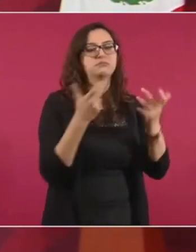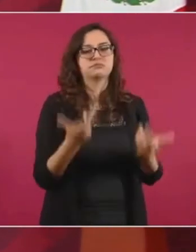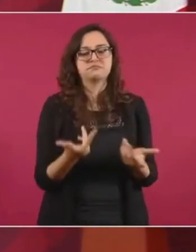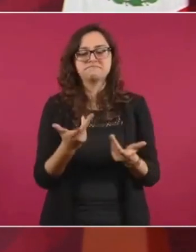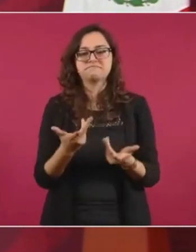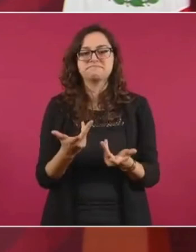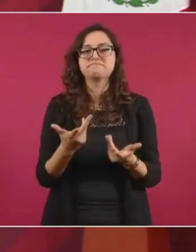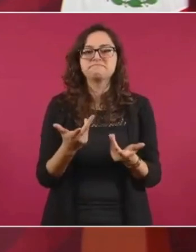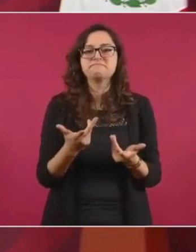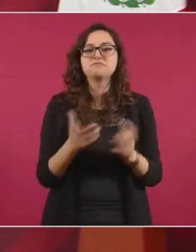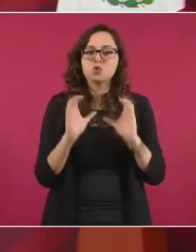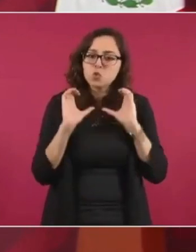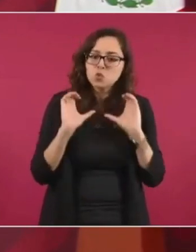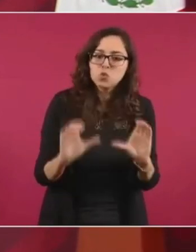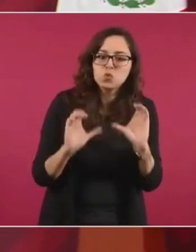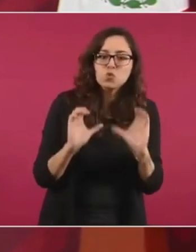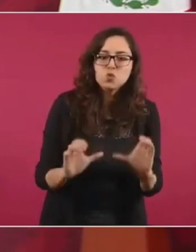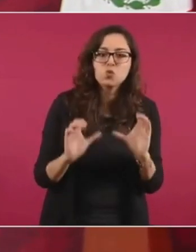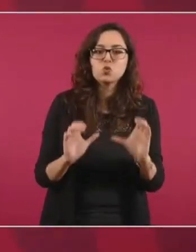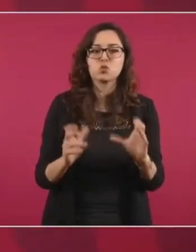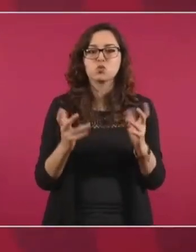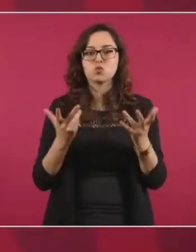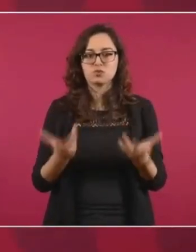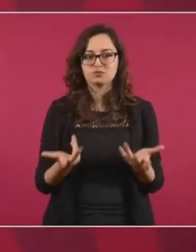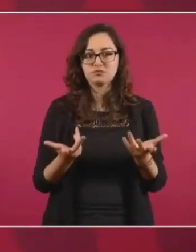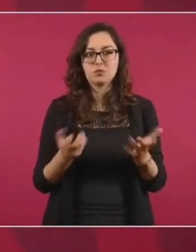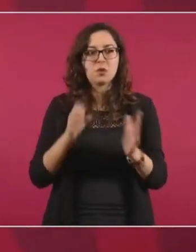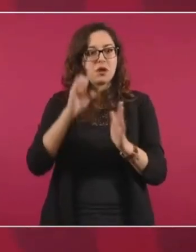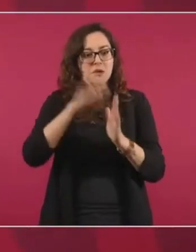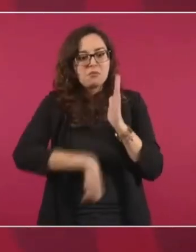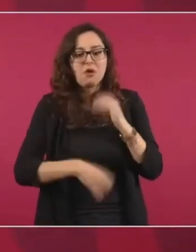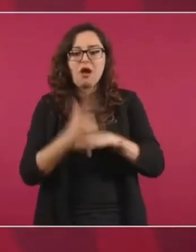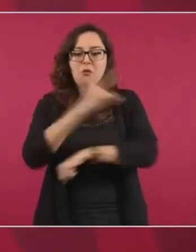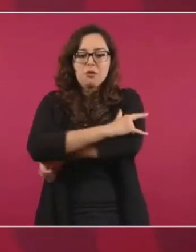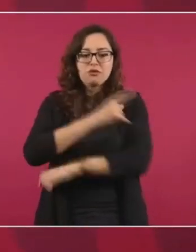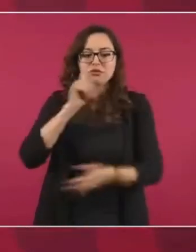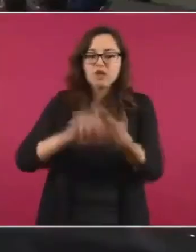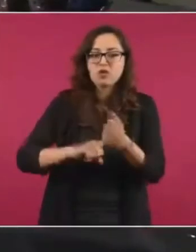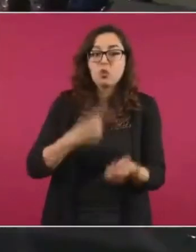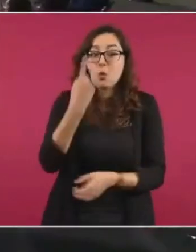procurando que no se roben una maleta,